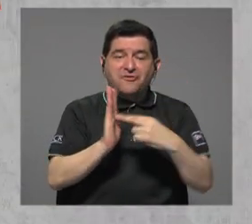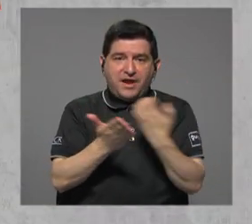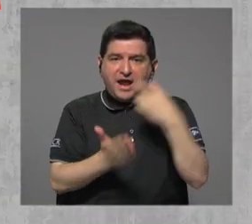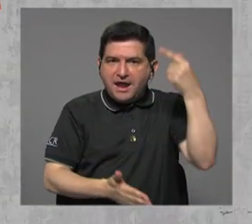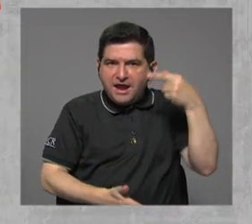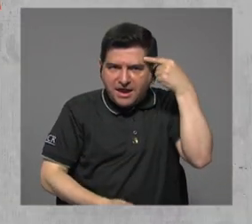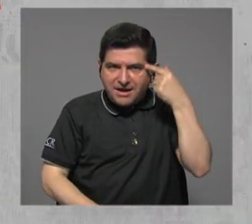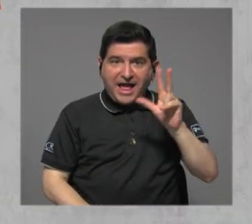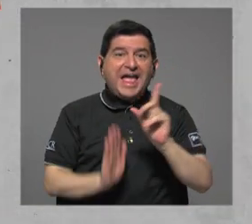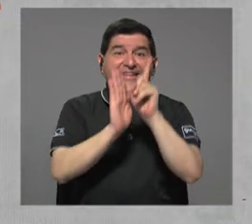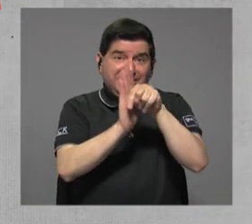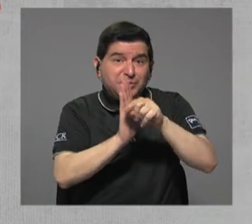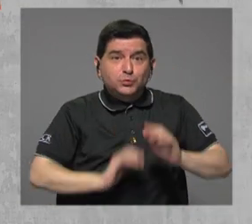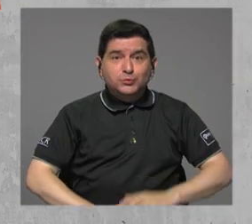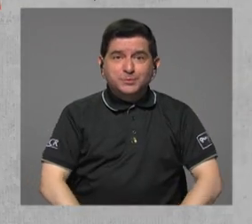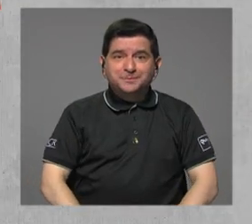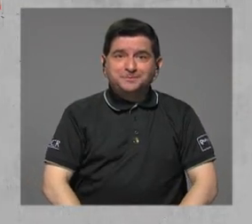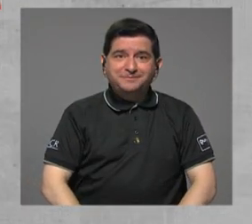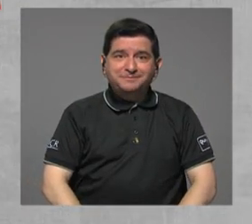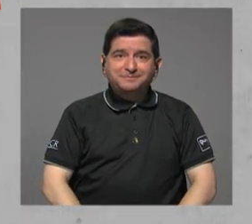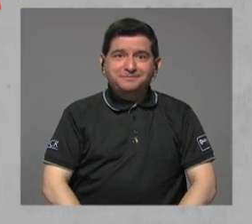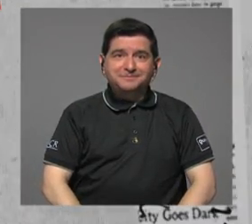en tres minutos